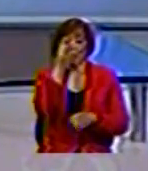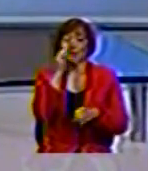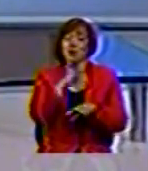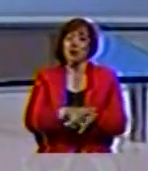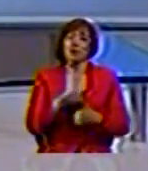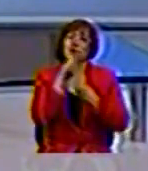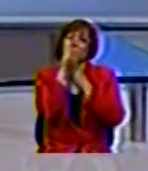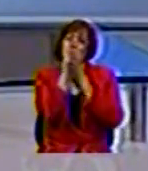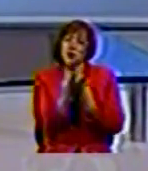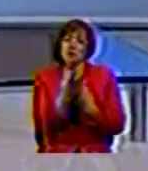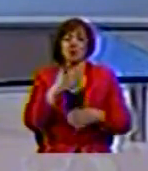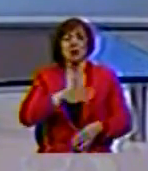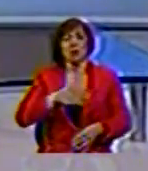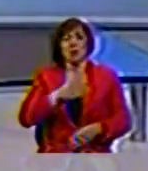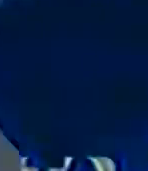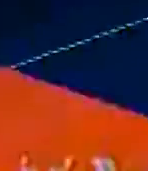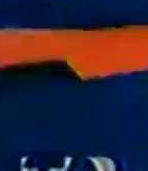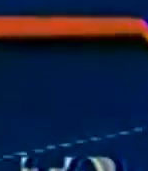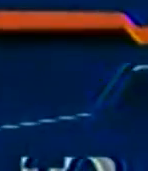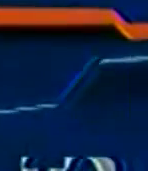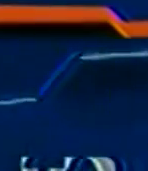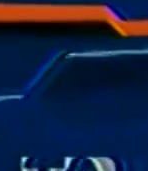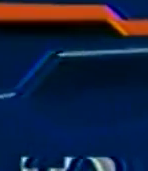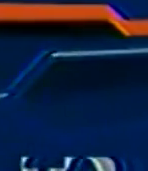tardes, cuéntanos si ya hay una resolución.